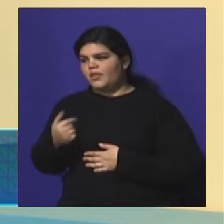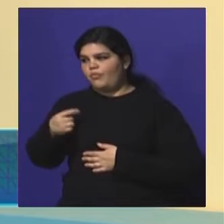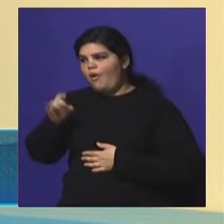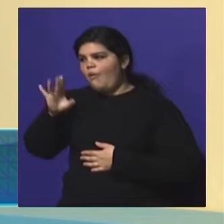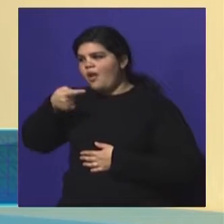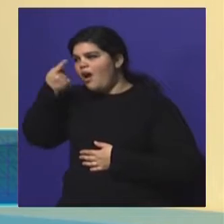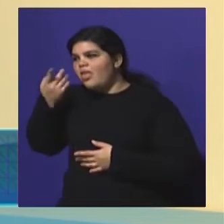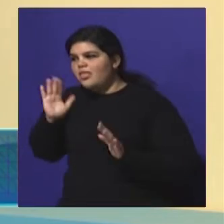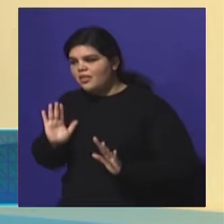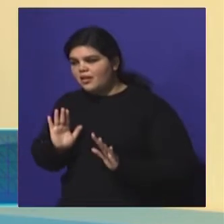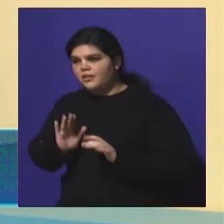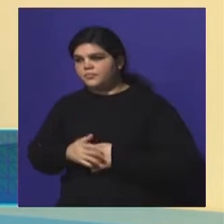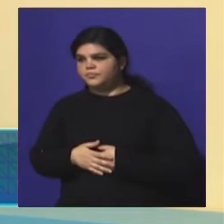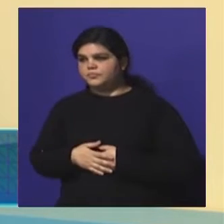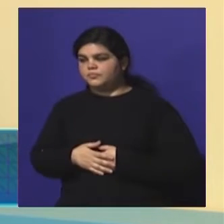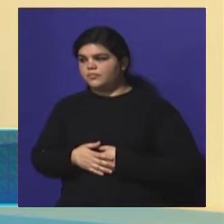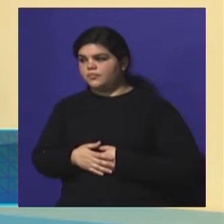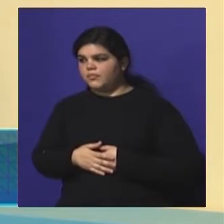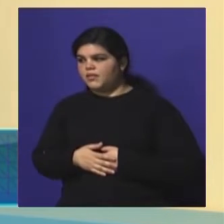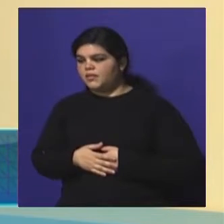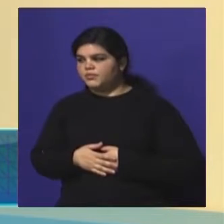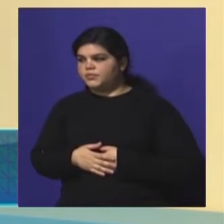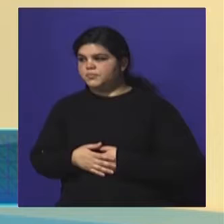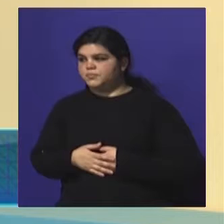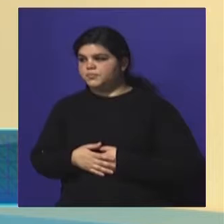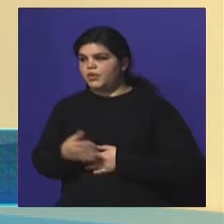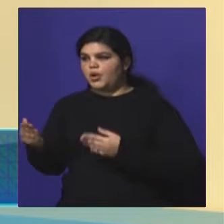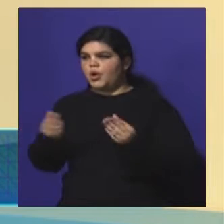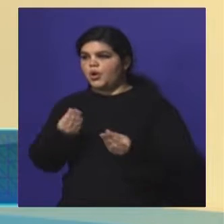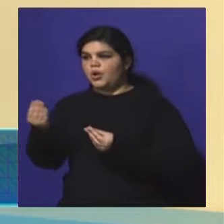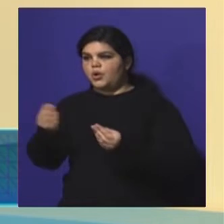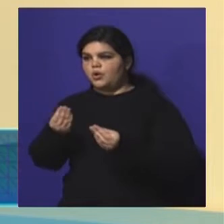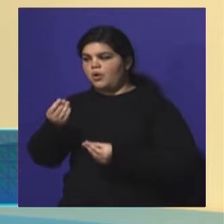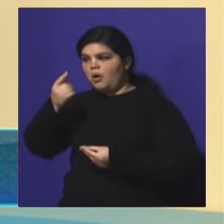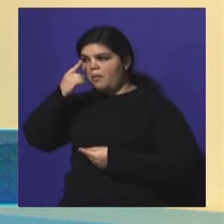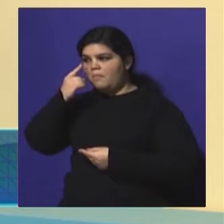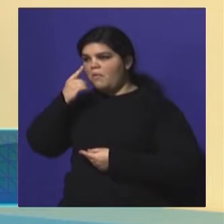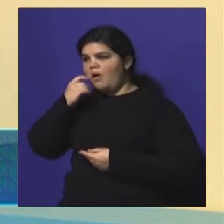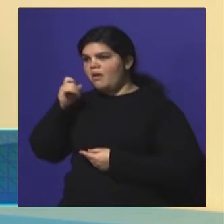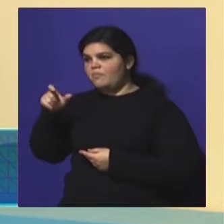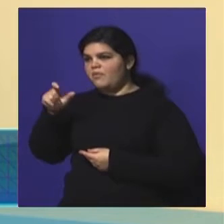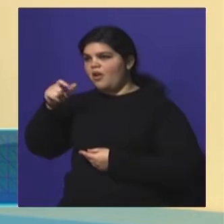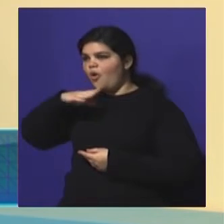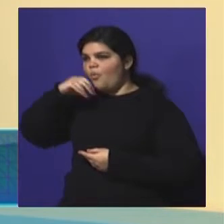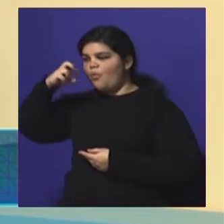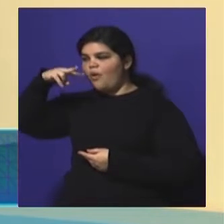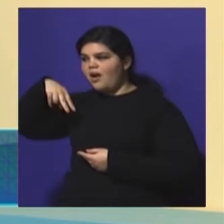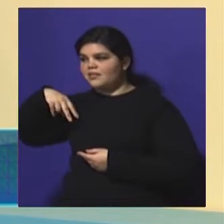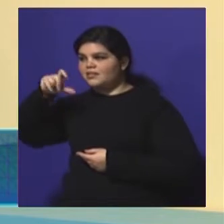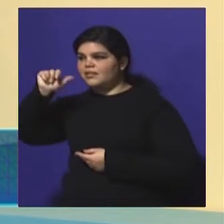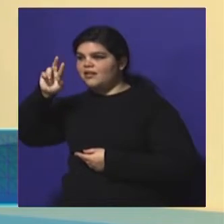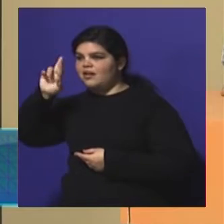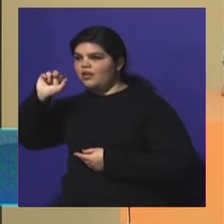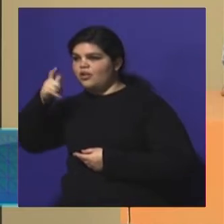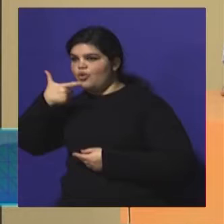¿Cómo se lo vio al rey Juan Carlos en el lugar? ¿Qué decía la gente de la presencia del rey